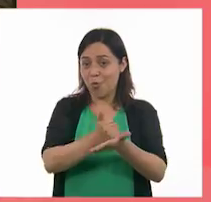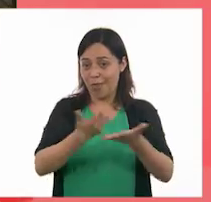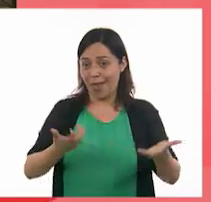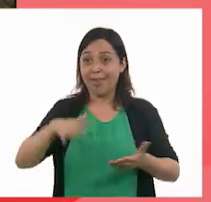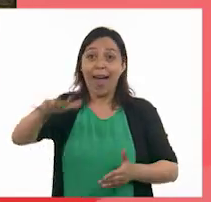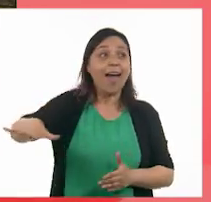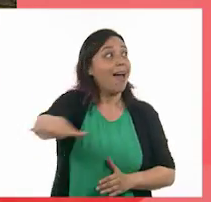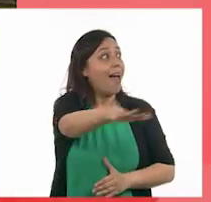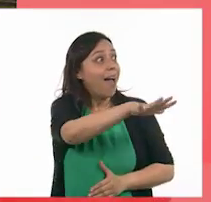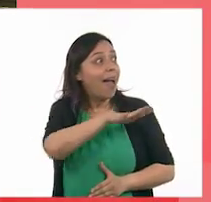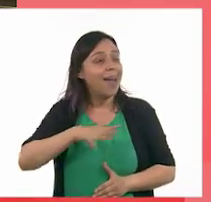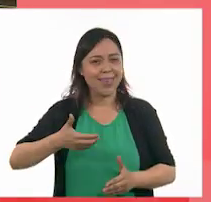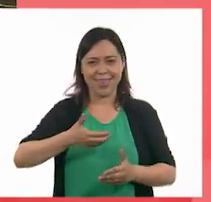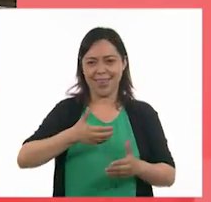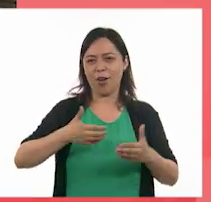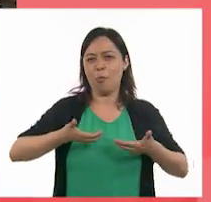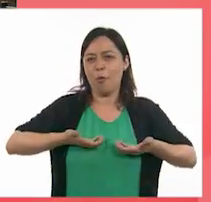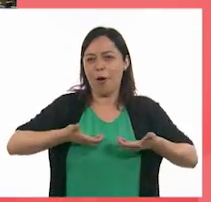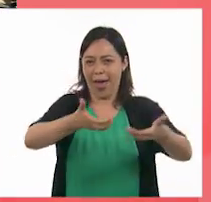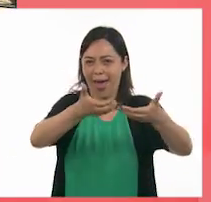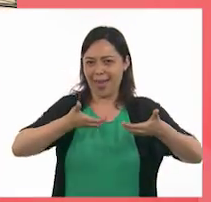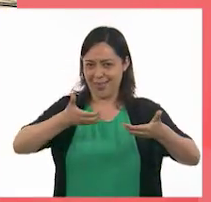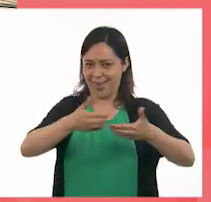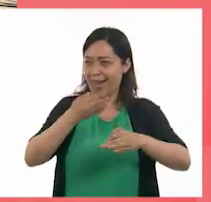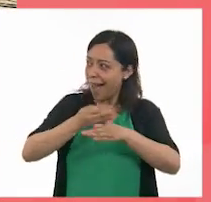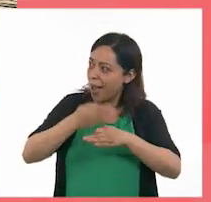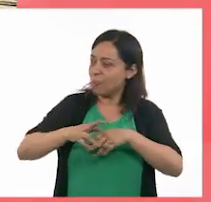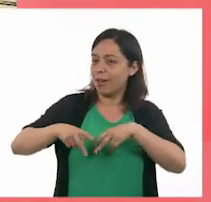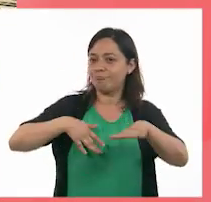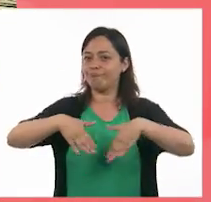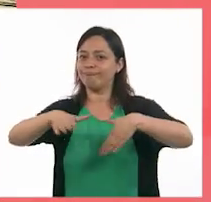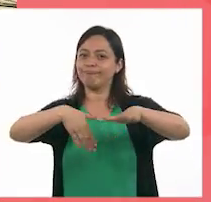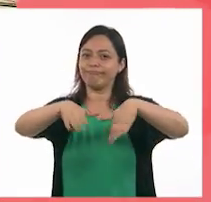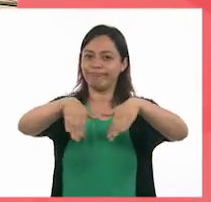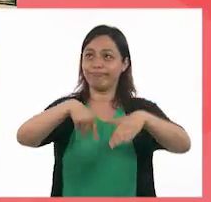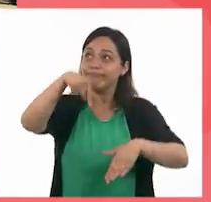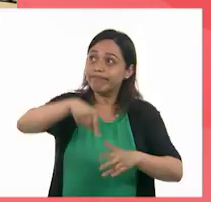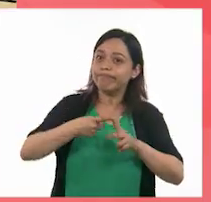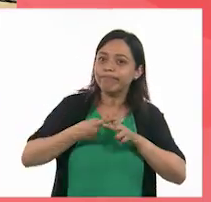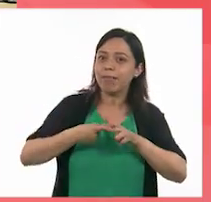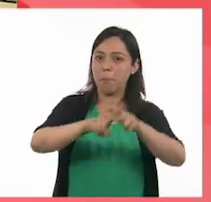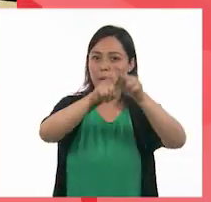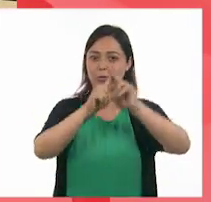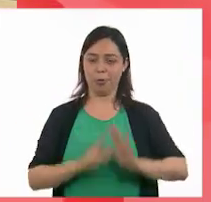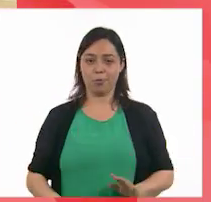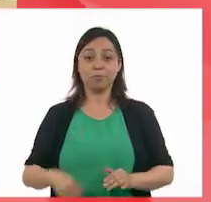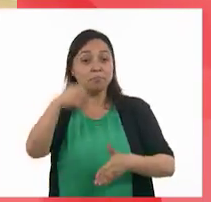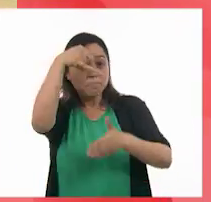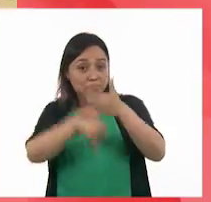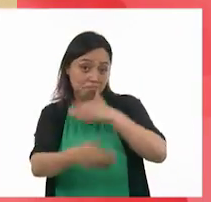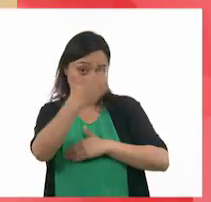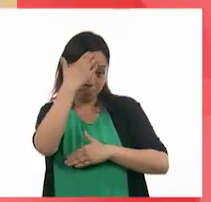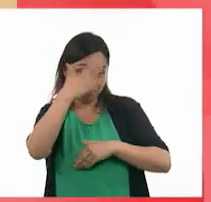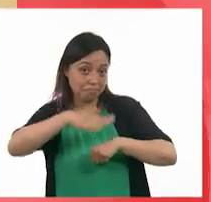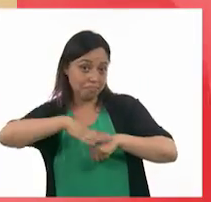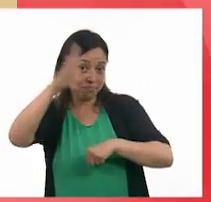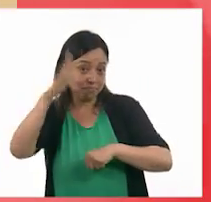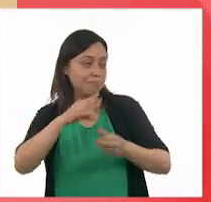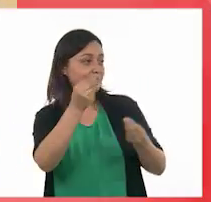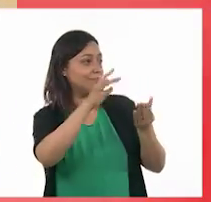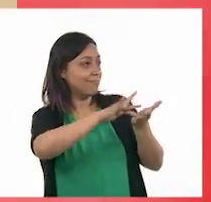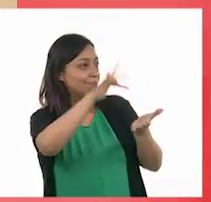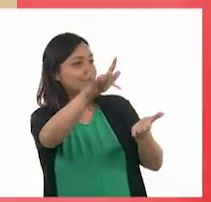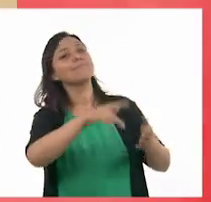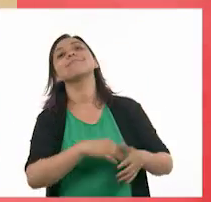la cuadra donde hoy estamos caminando. Así es. Bueno, pues vamos a conocer más de la historia de Tijuana. Muchas gracias,